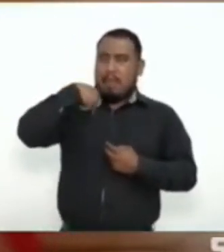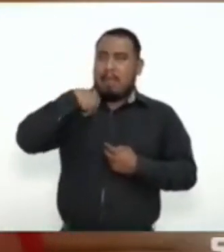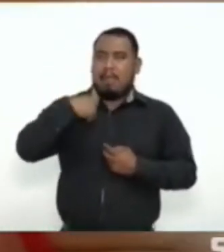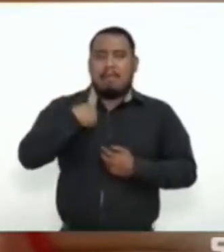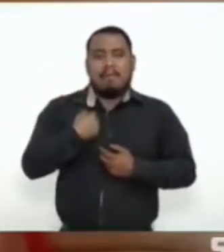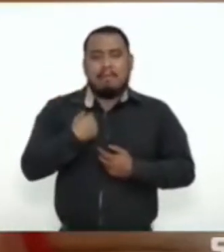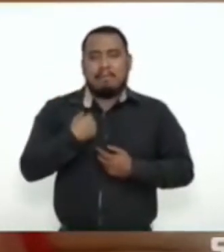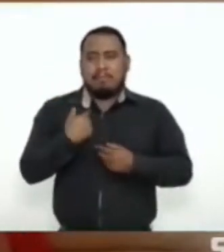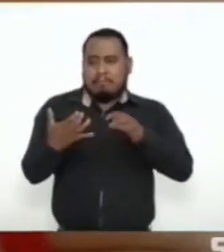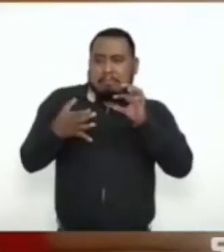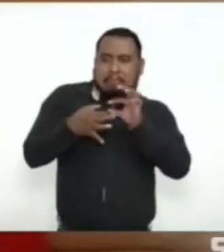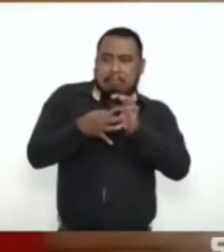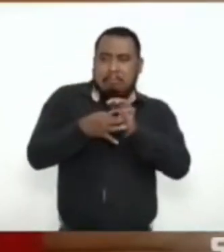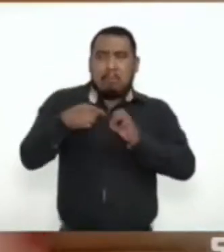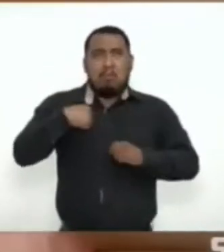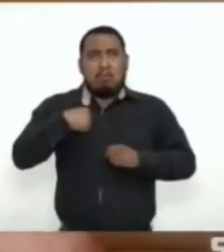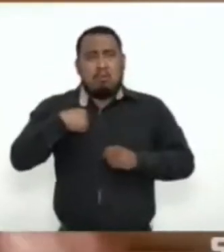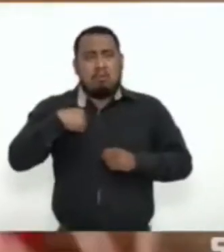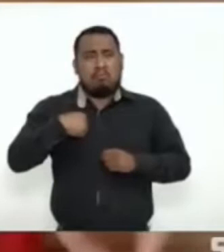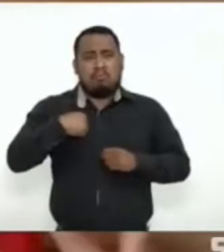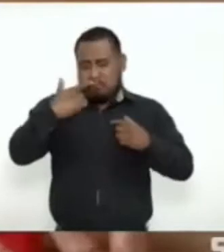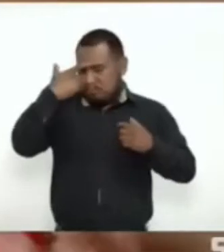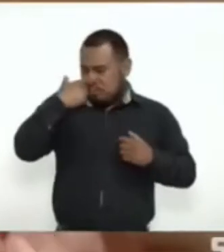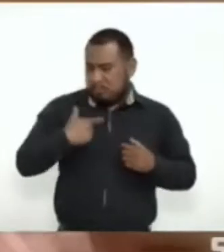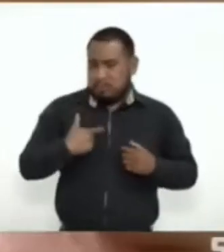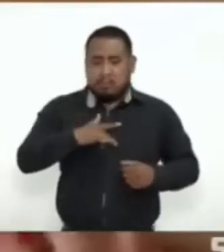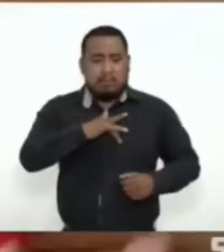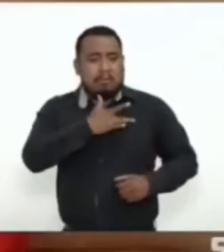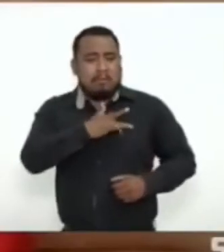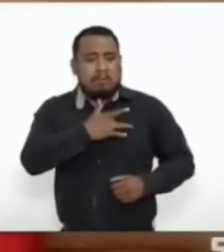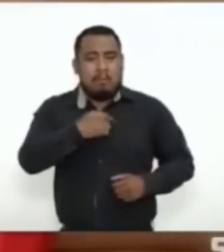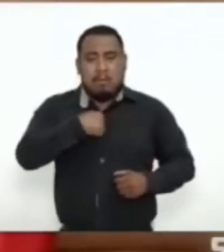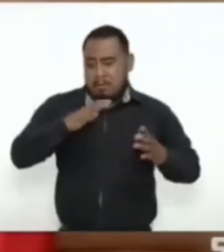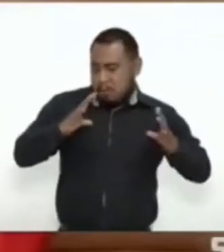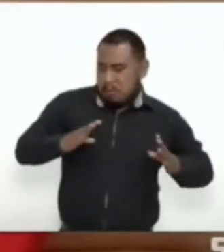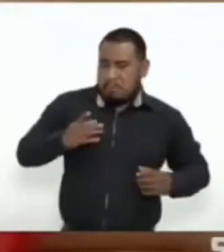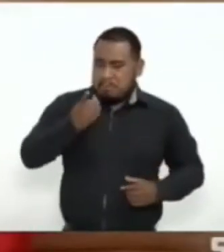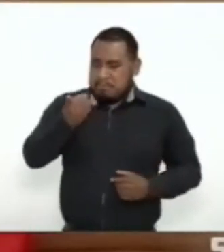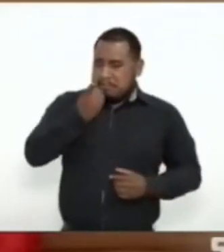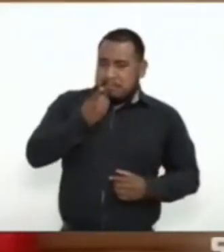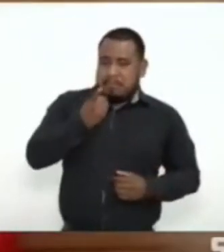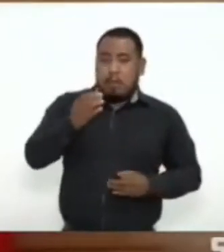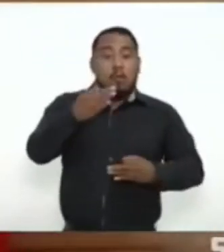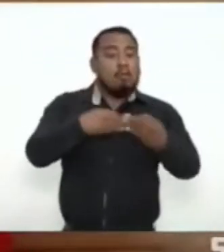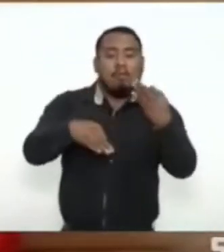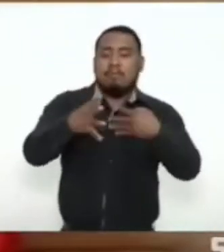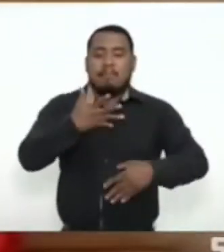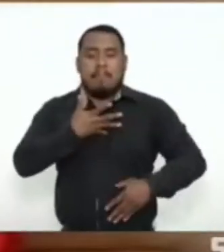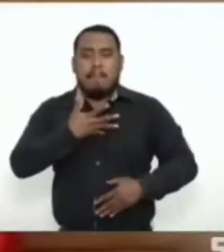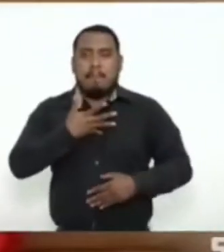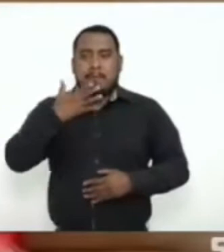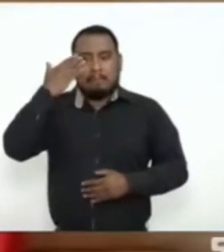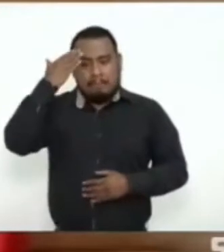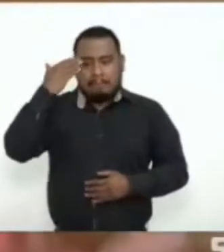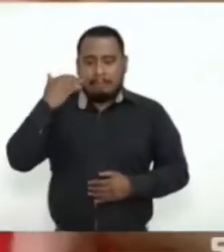y conectar con lo que yo soy, con lo que yo siento, con lo que mi cuerpo me dice. Todos tenemos esta